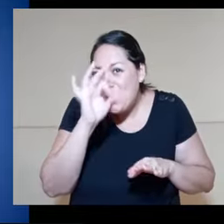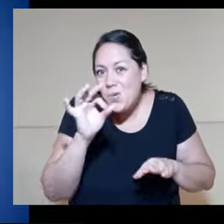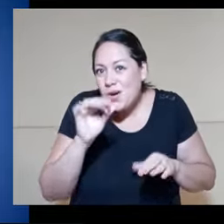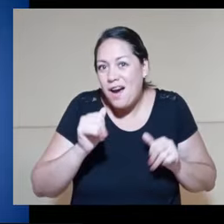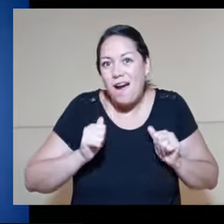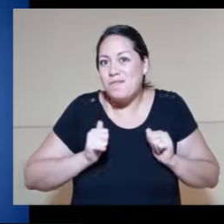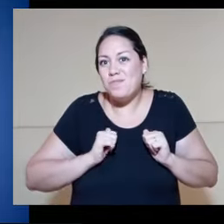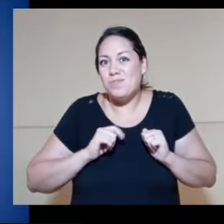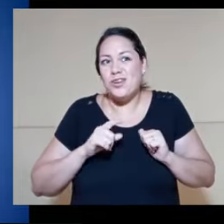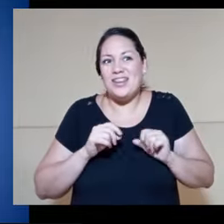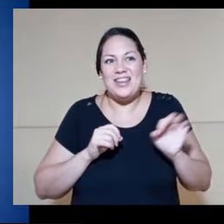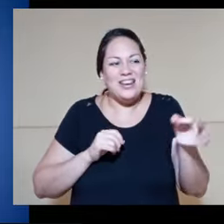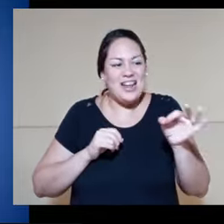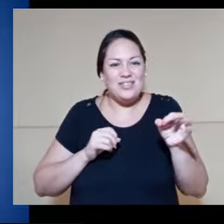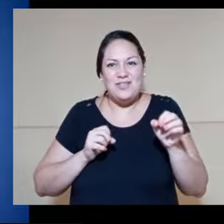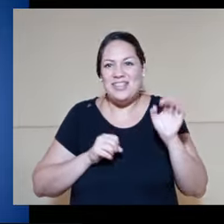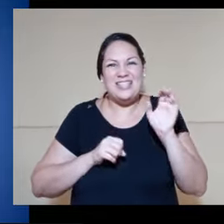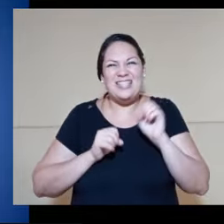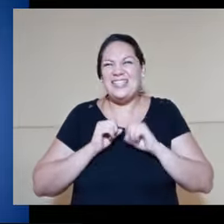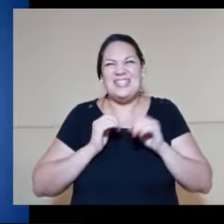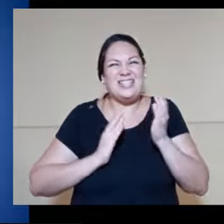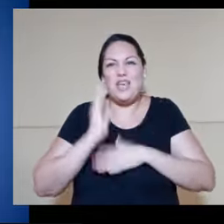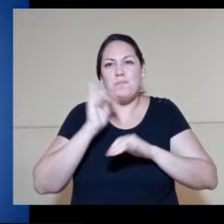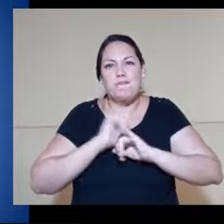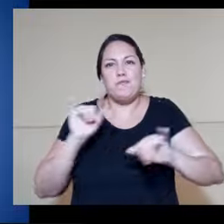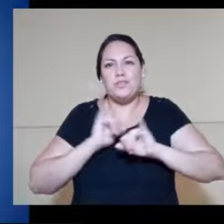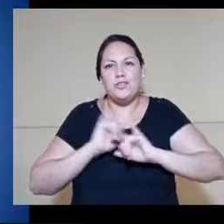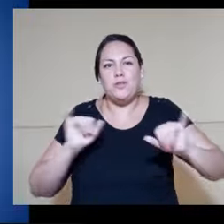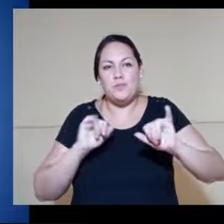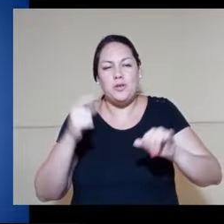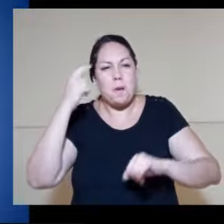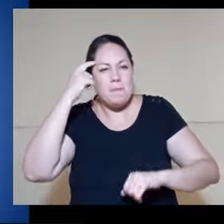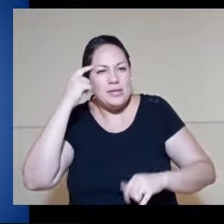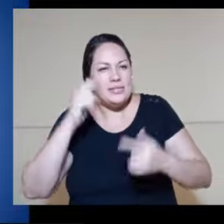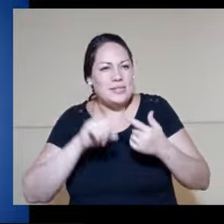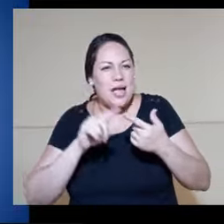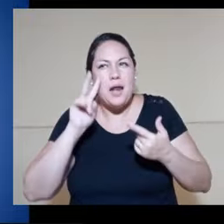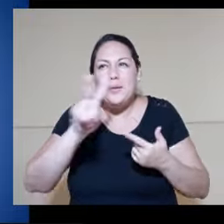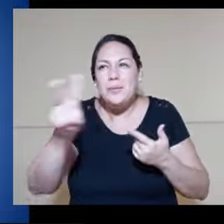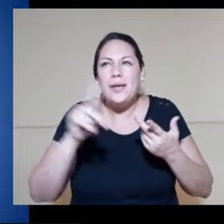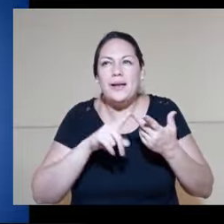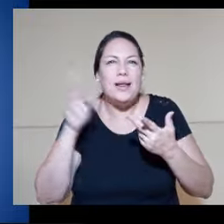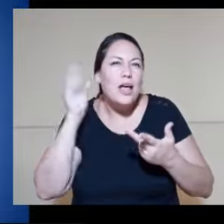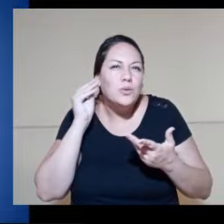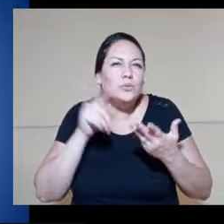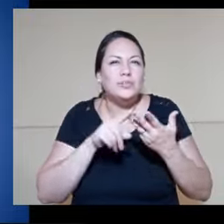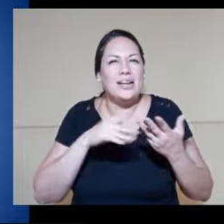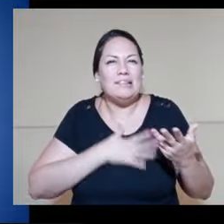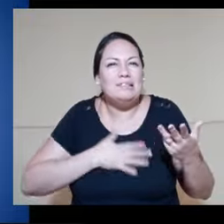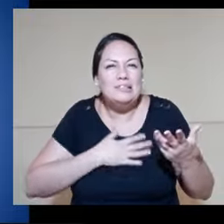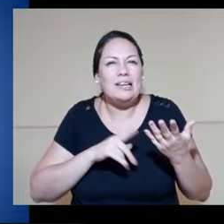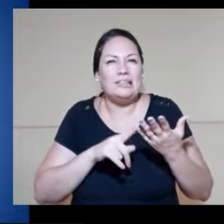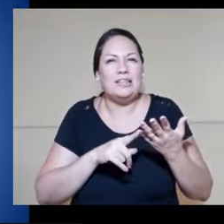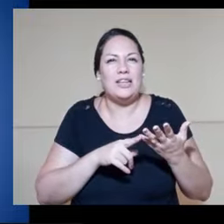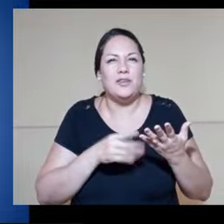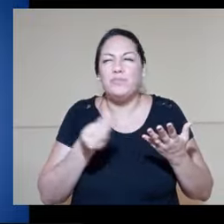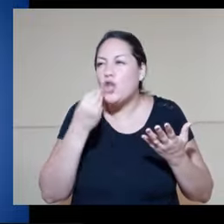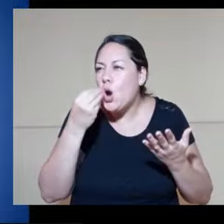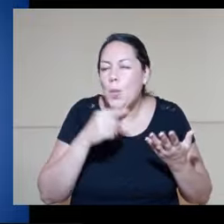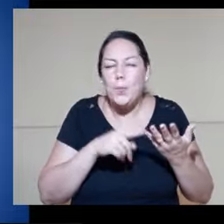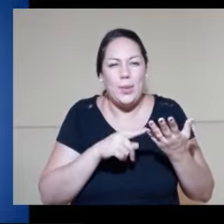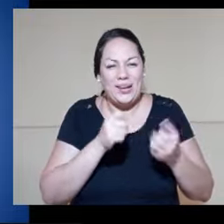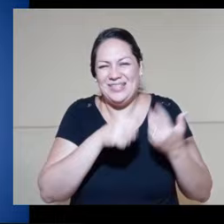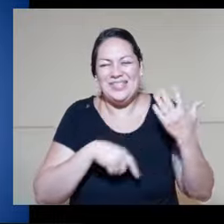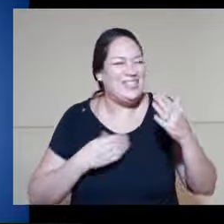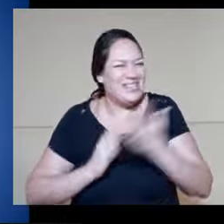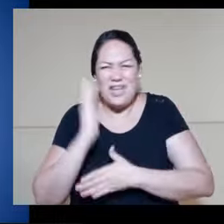ideal, es casi inexistente, porque la célula permanentemente se está despolarizando para mandar información, para razonar, para ver, para escuchar, para pensar,